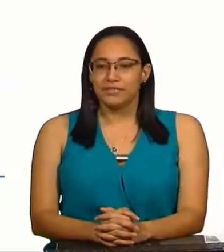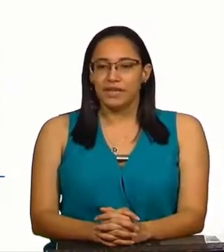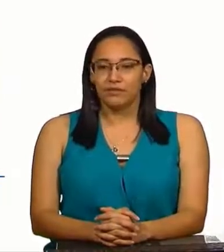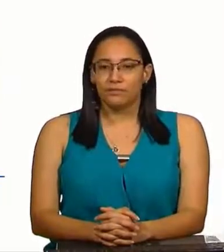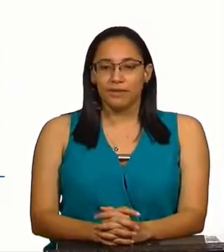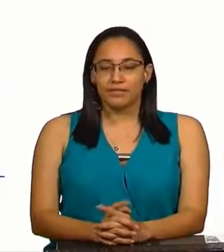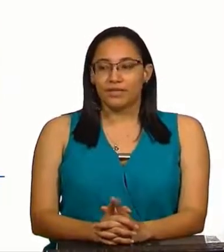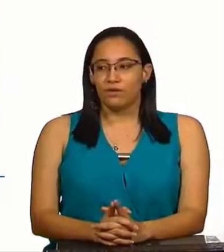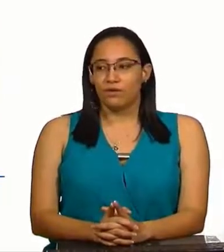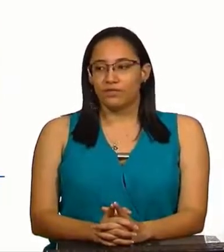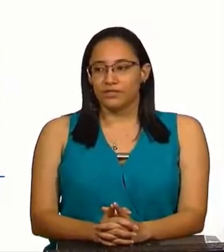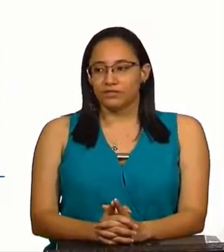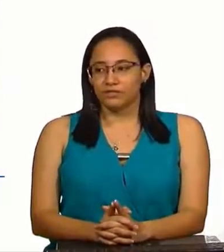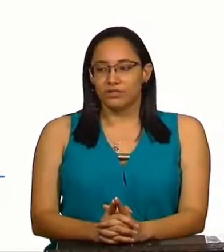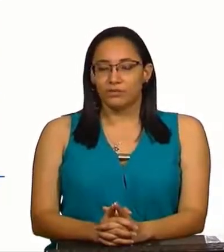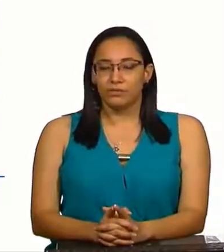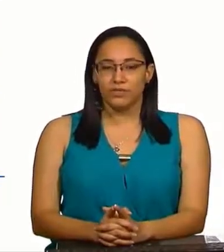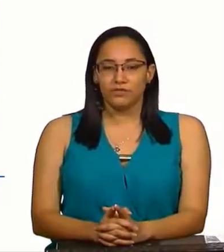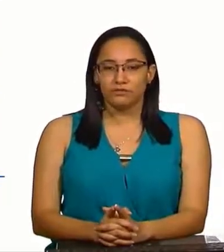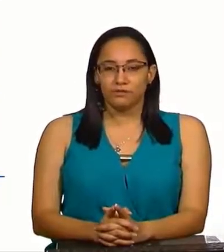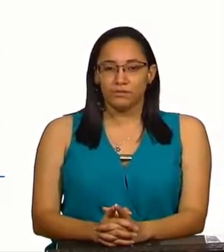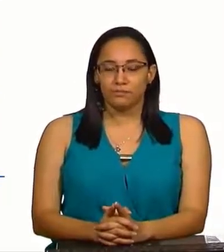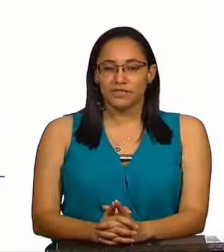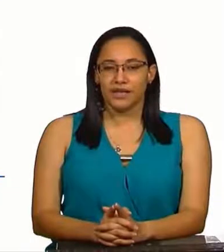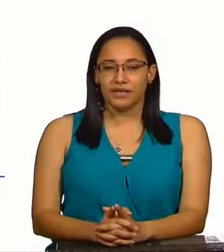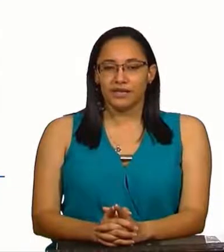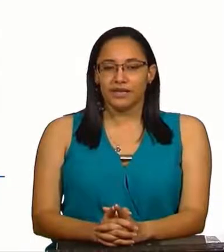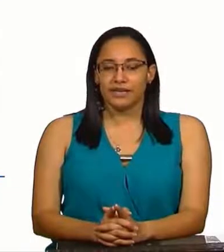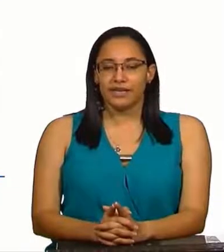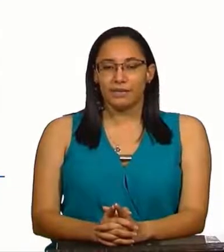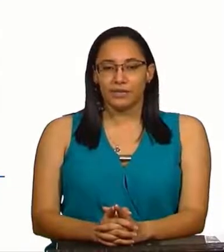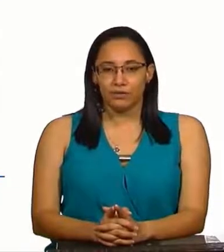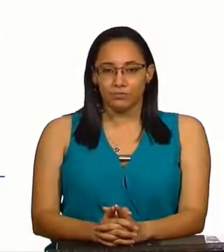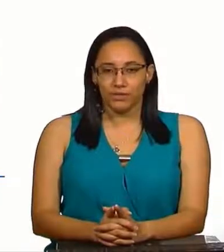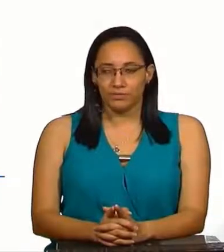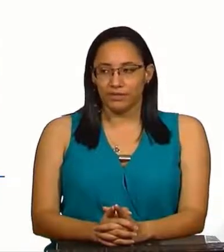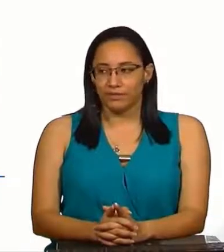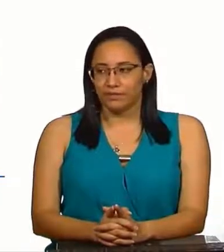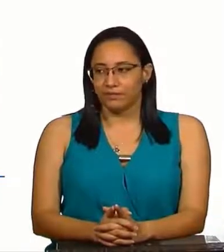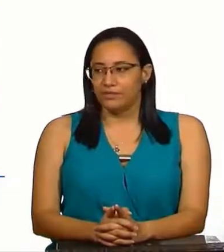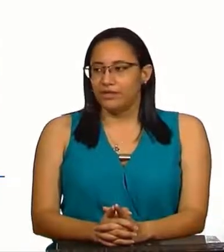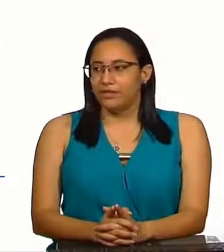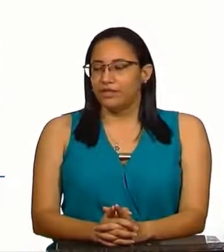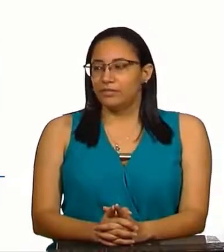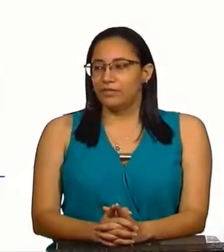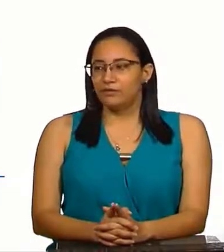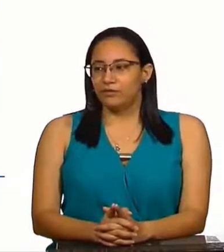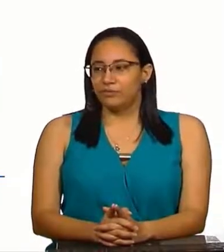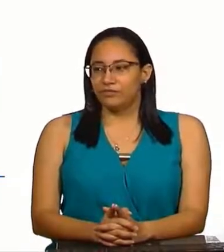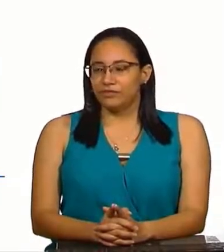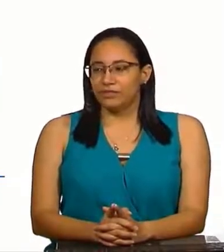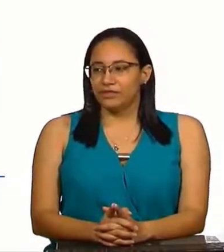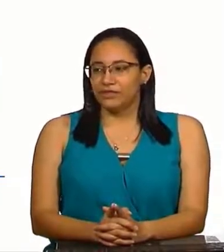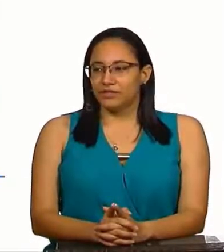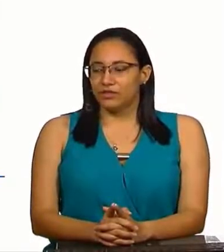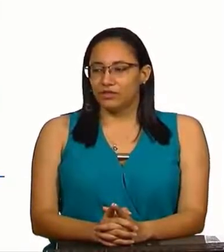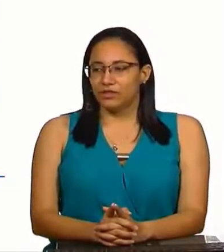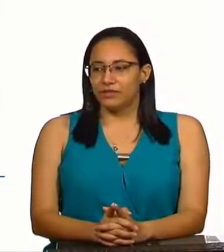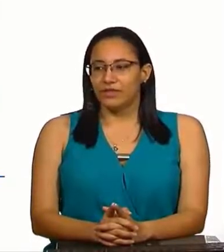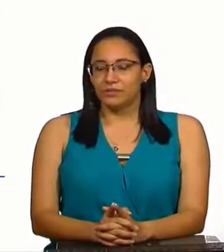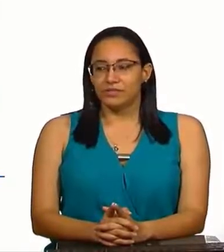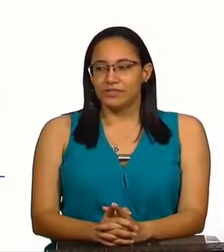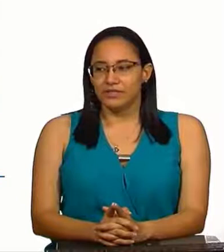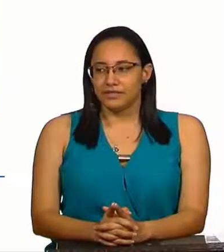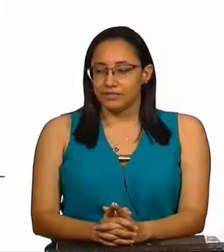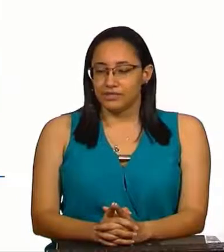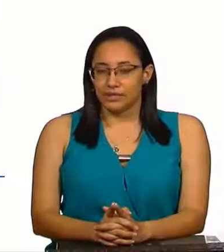y pasado en past. Ahora bien, si ustedes pueden ver en su forma pasada, can cambia completamente. Tenemos la forma afirmativa e